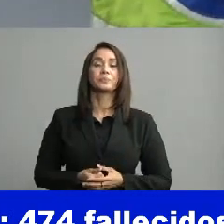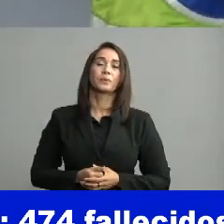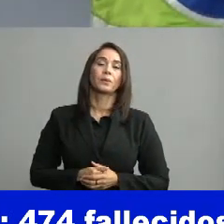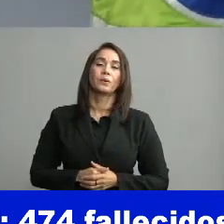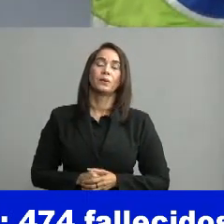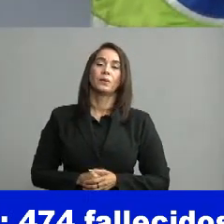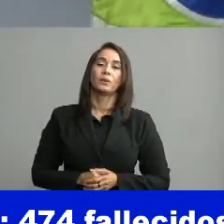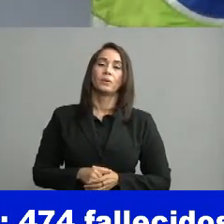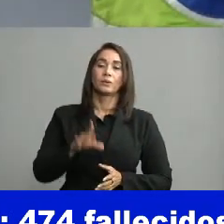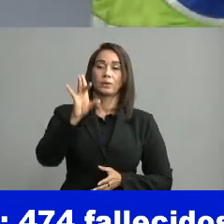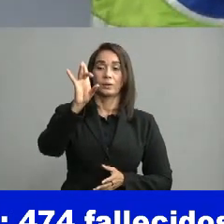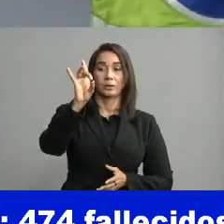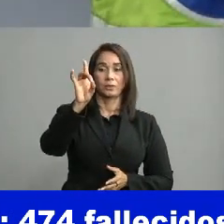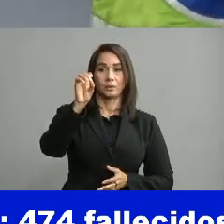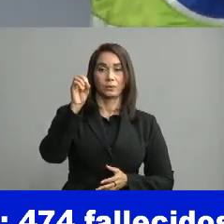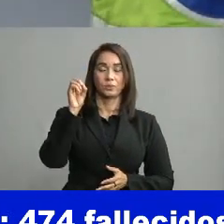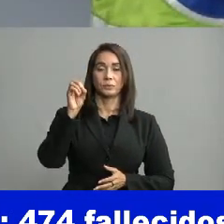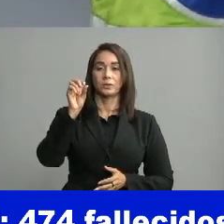y el